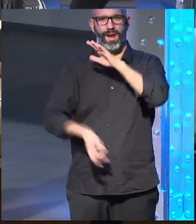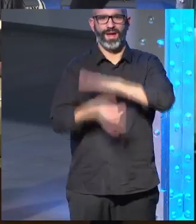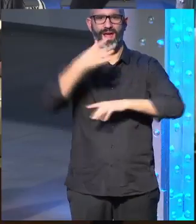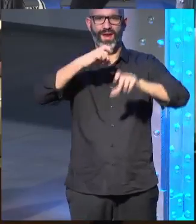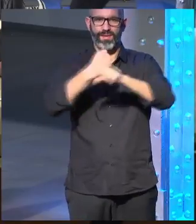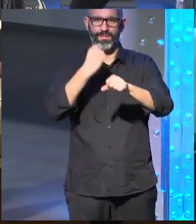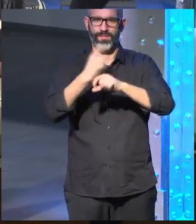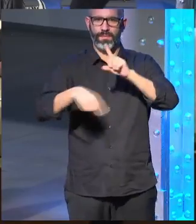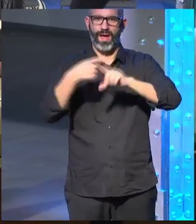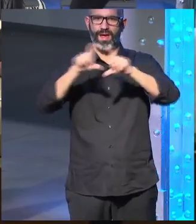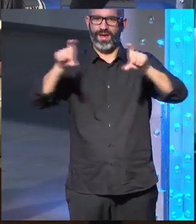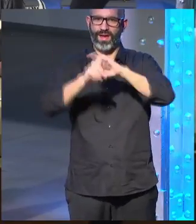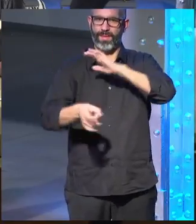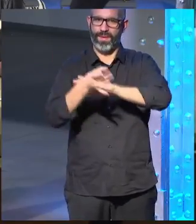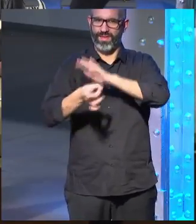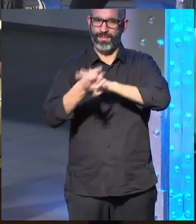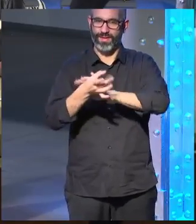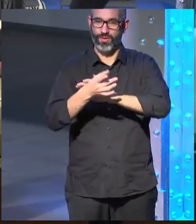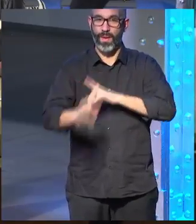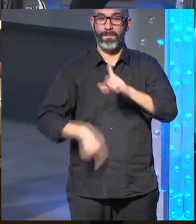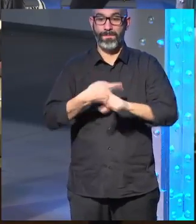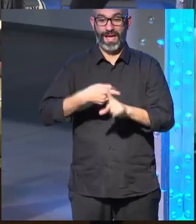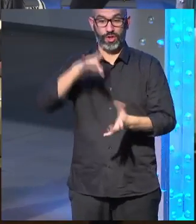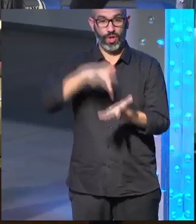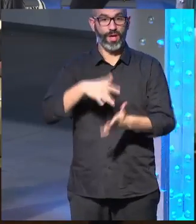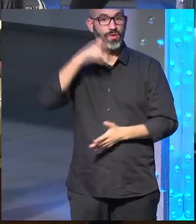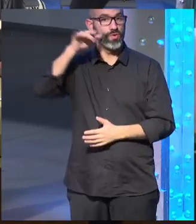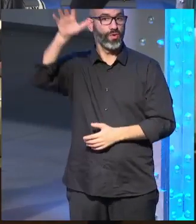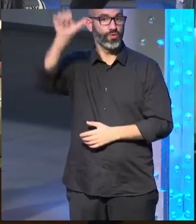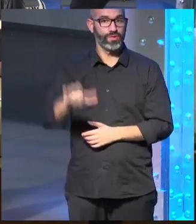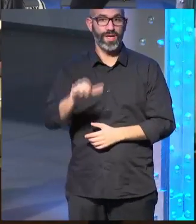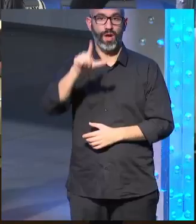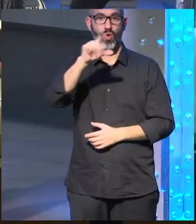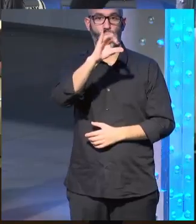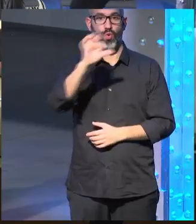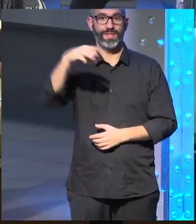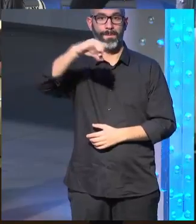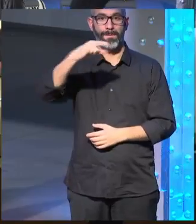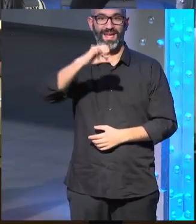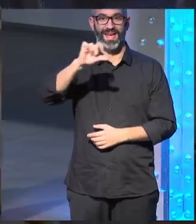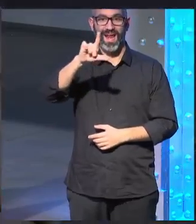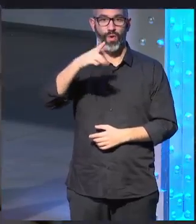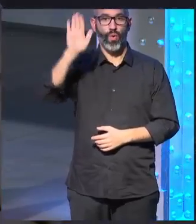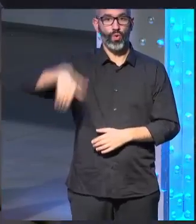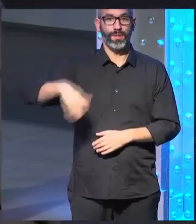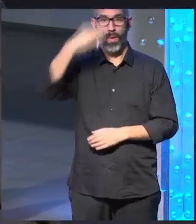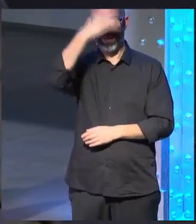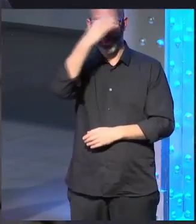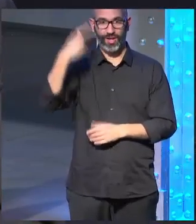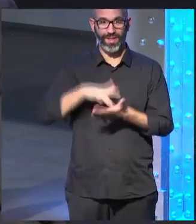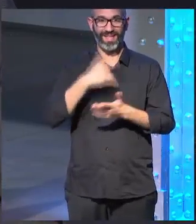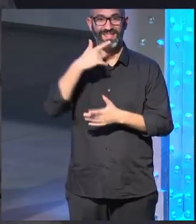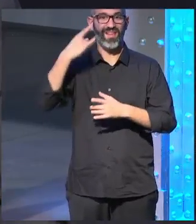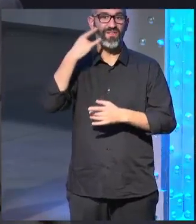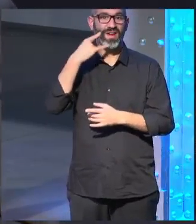empleo, emprendimiento. Y sobre todo a uno, cuando yo oí a Luis Miguel en el último patronato de Telefónica hablar de lo que